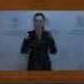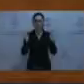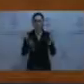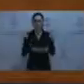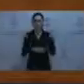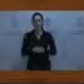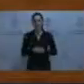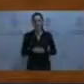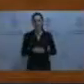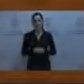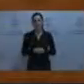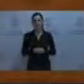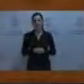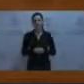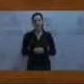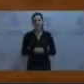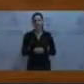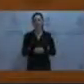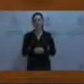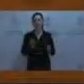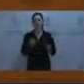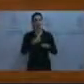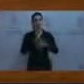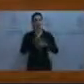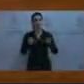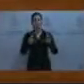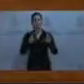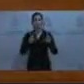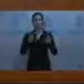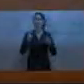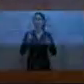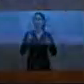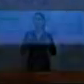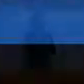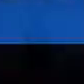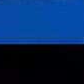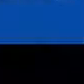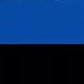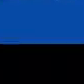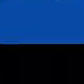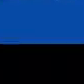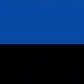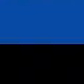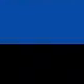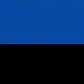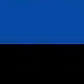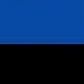la aceptaremos. Y por mi parte, nada más, señor presidente. Señorías, muchas gracias por su